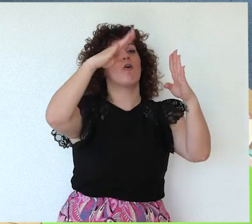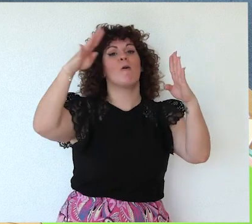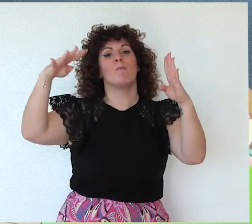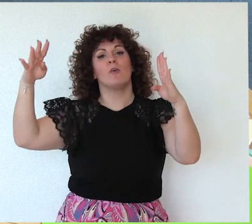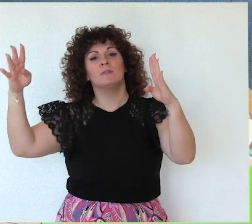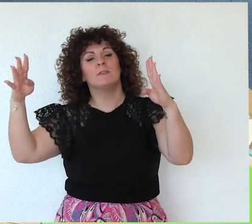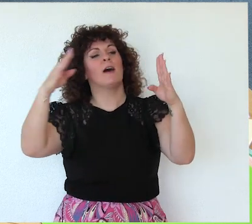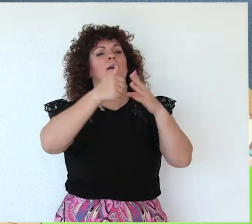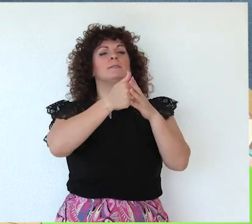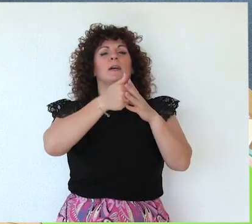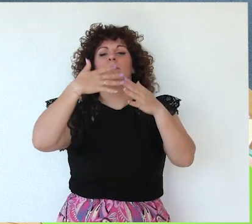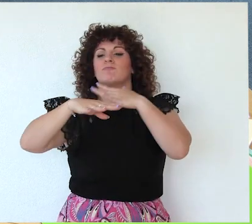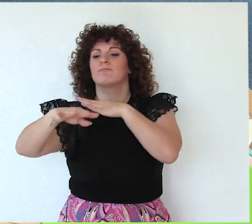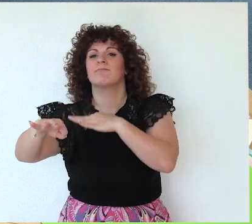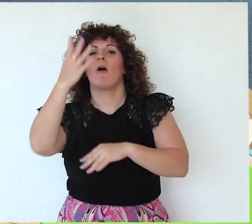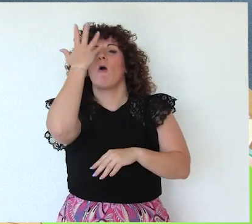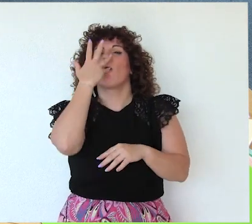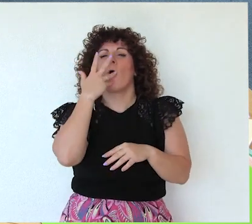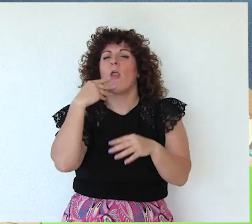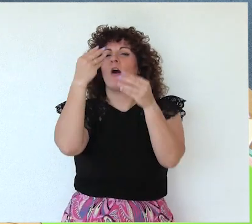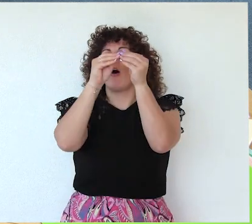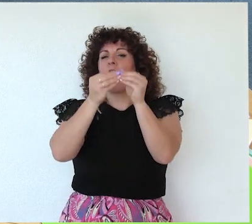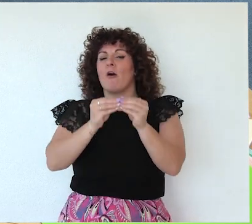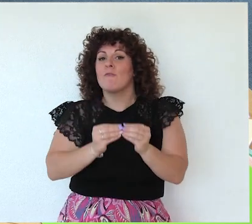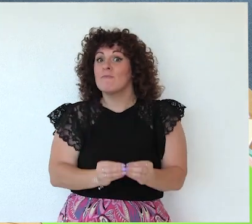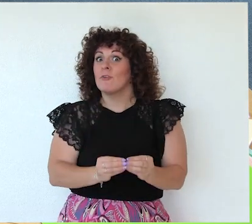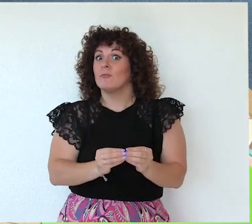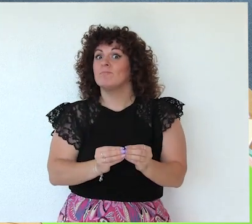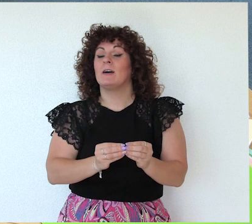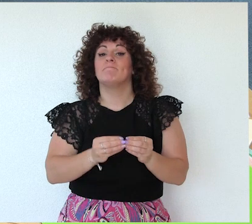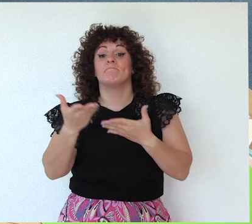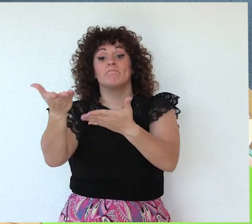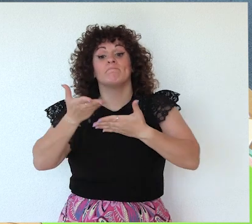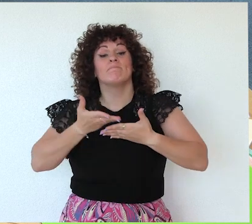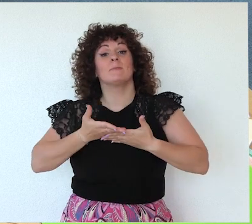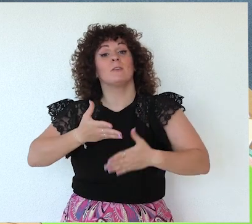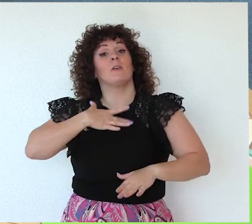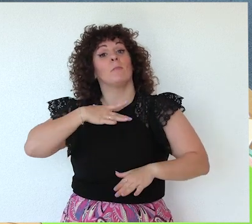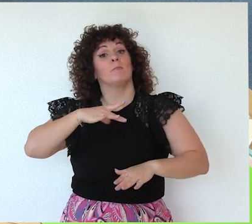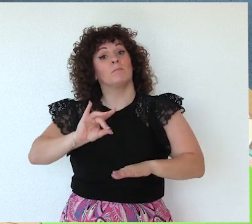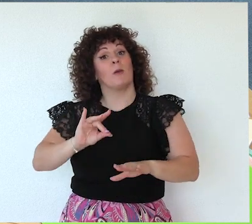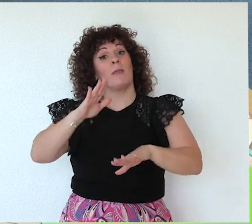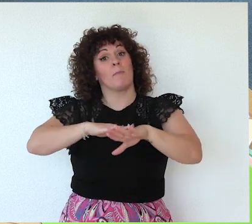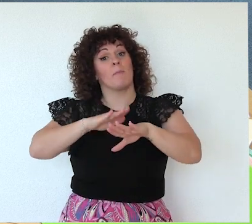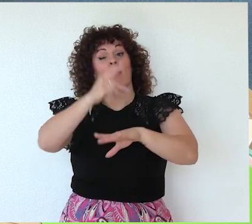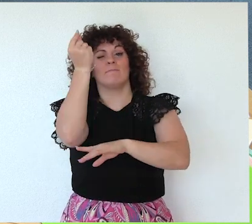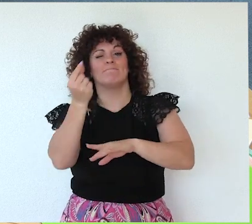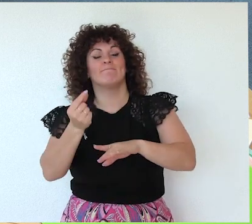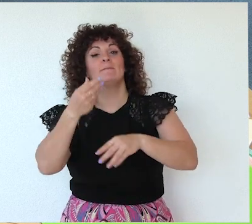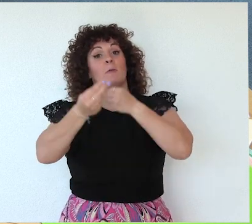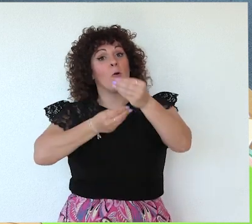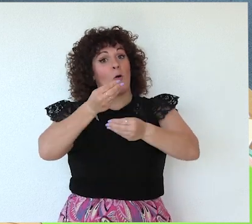montaña, si es en el interior, de qué color es la imagen, la textura, puede ayudarnos a configurar y a realizar nuestro